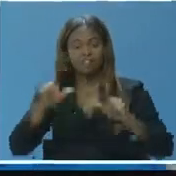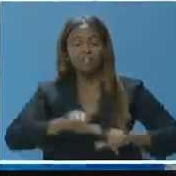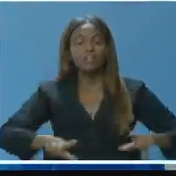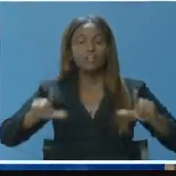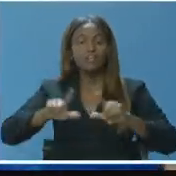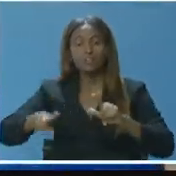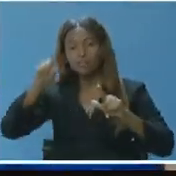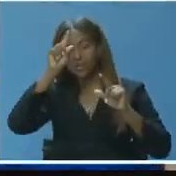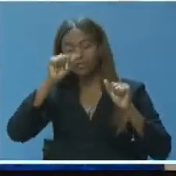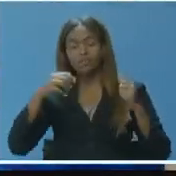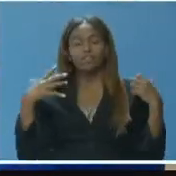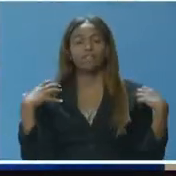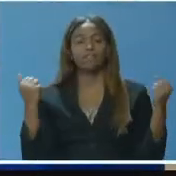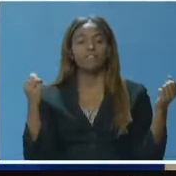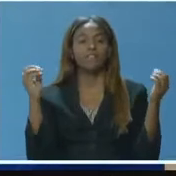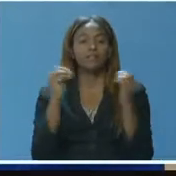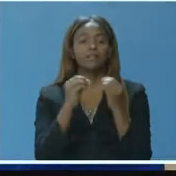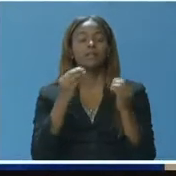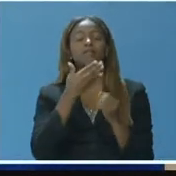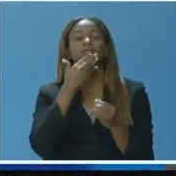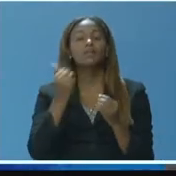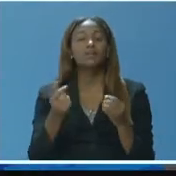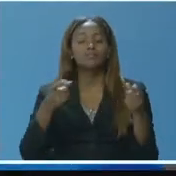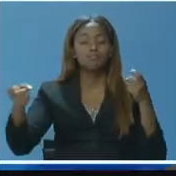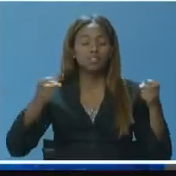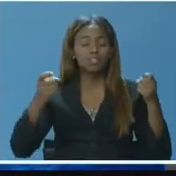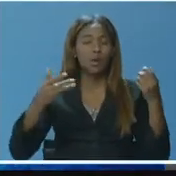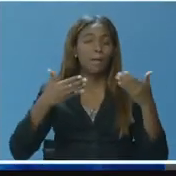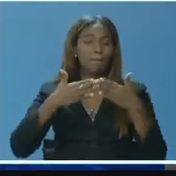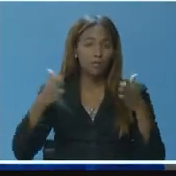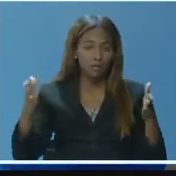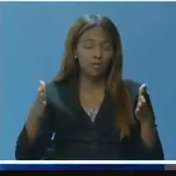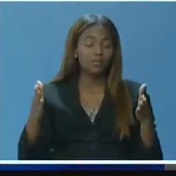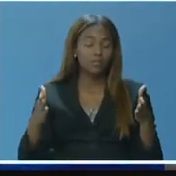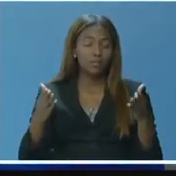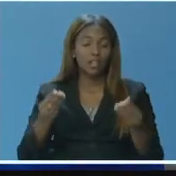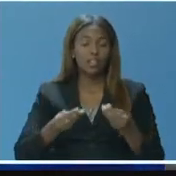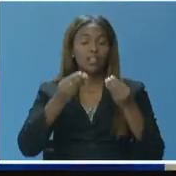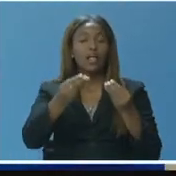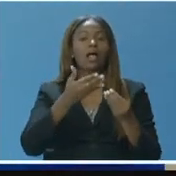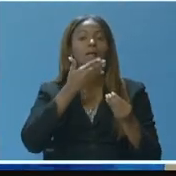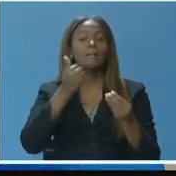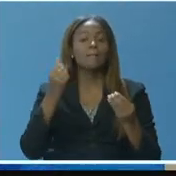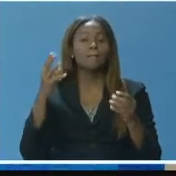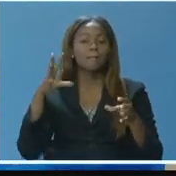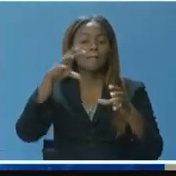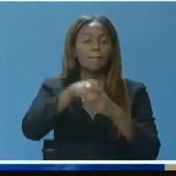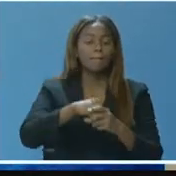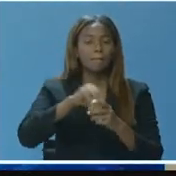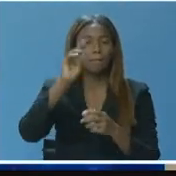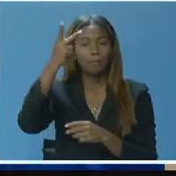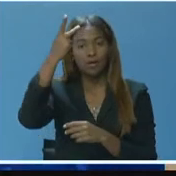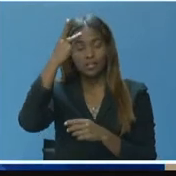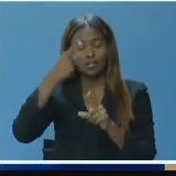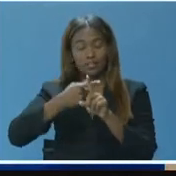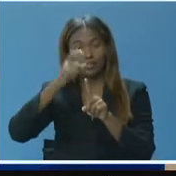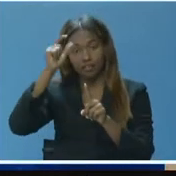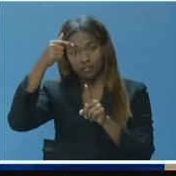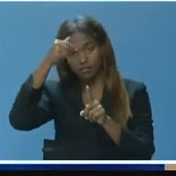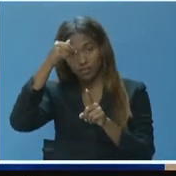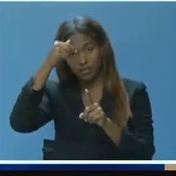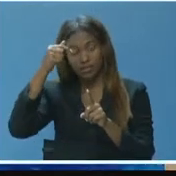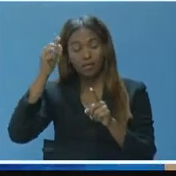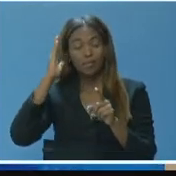para fortalecer y eficientizar la gestión pública, garantizando la aplicación de políticas estatales